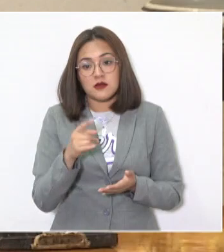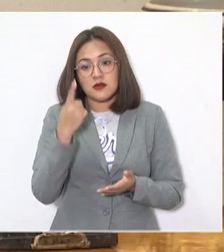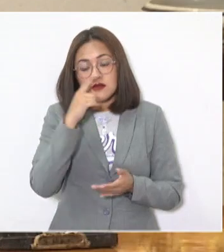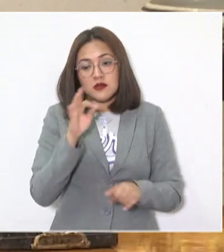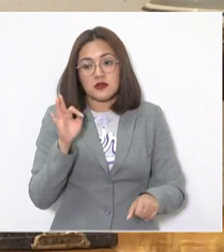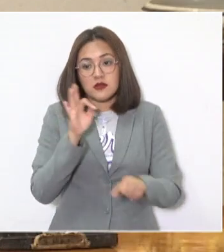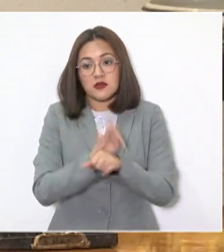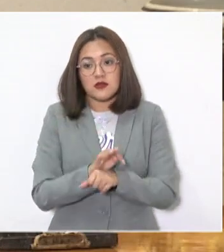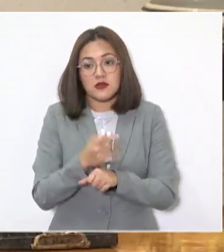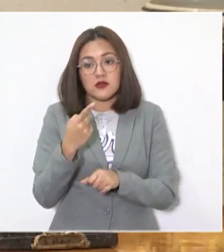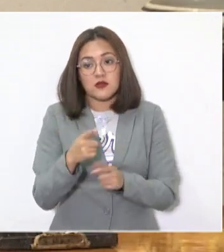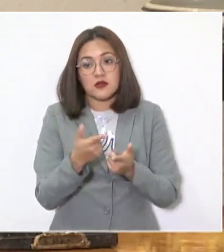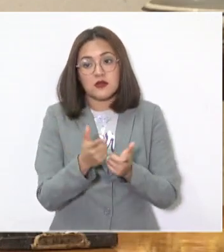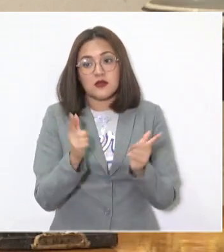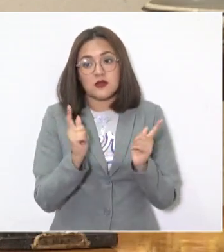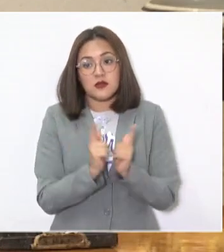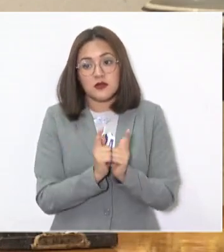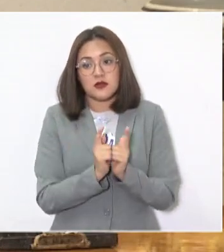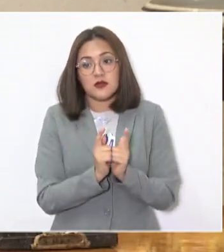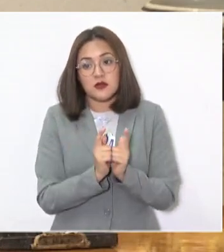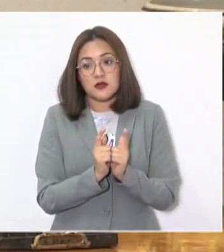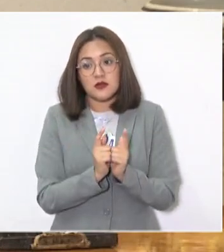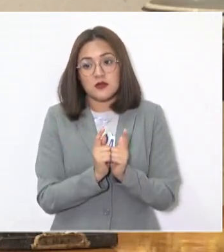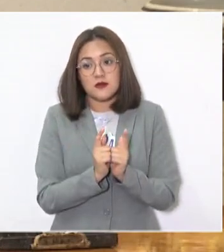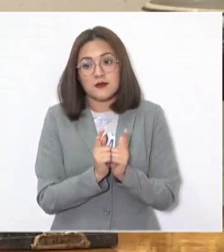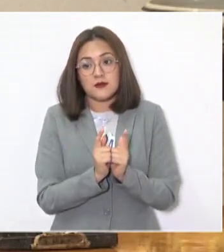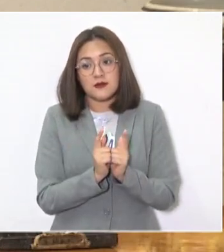defender a su partido de los